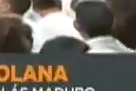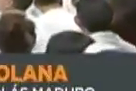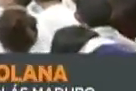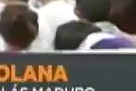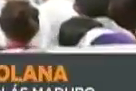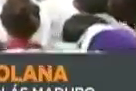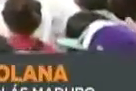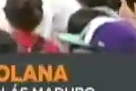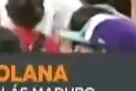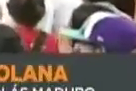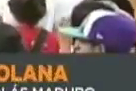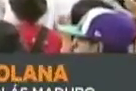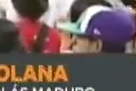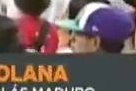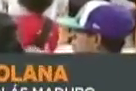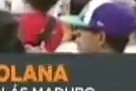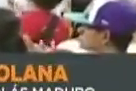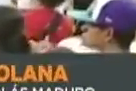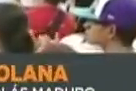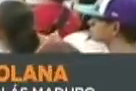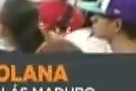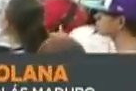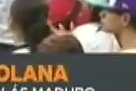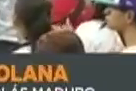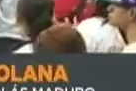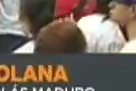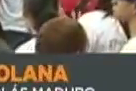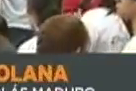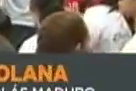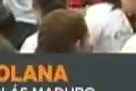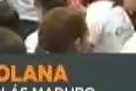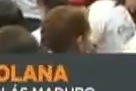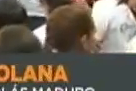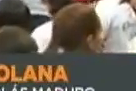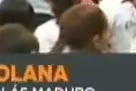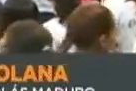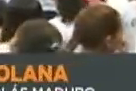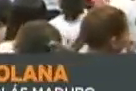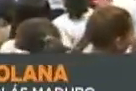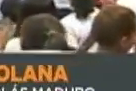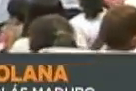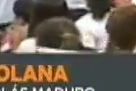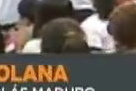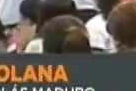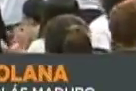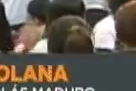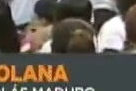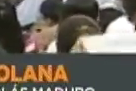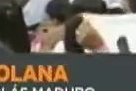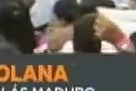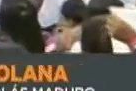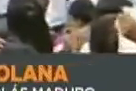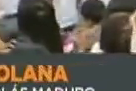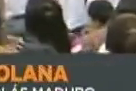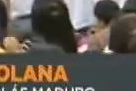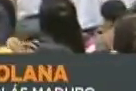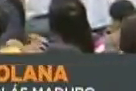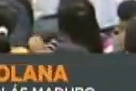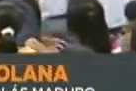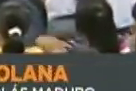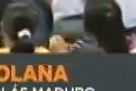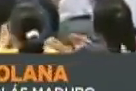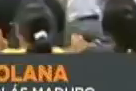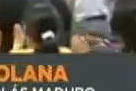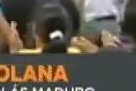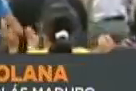de agradecimiento irrestricto al presidente Nicolás Maduro, quien es recibido por su hijo